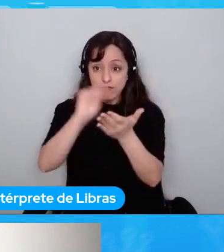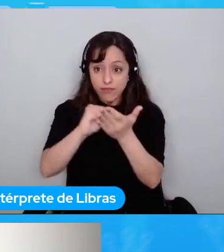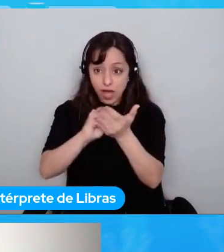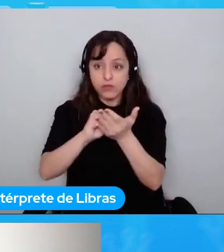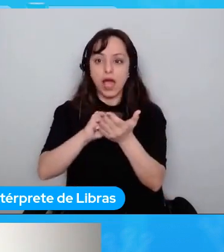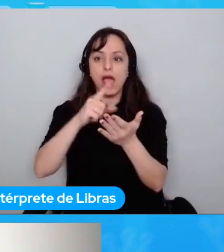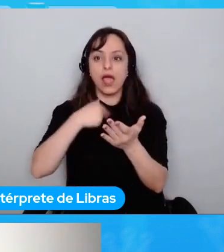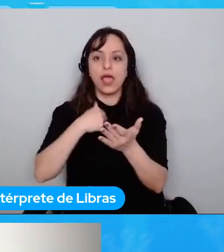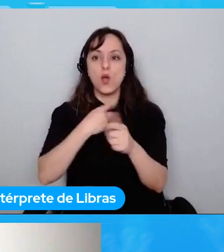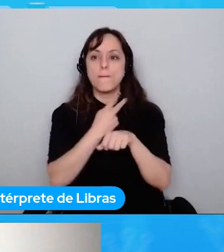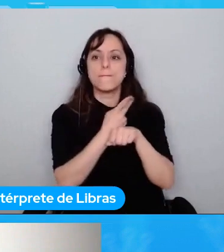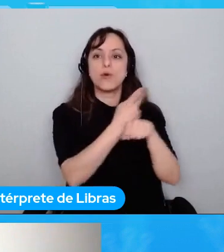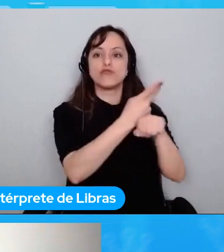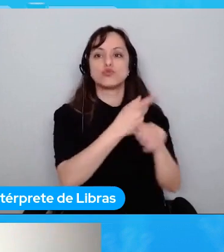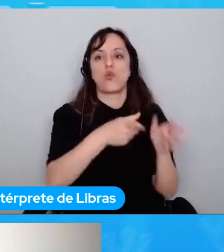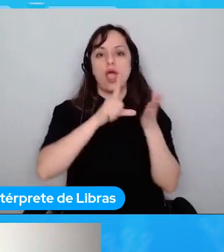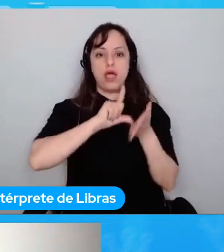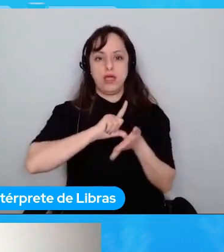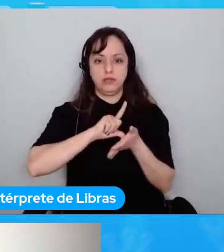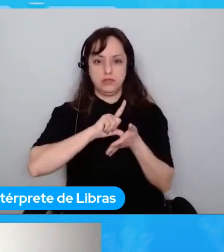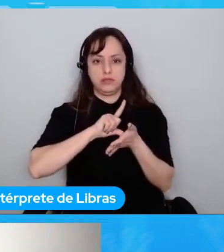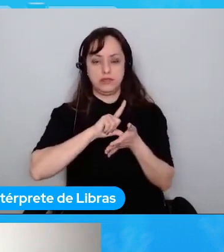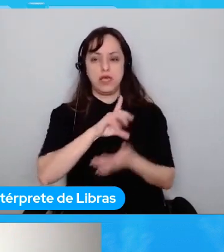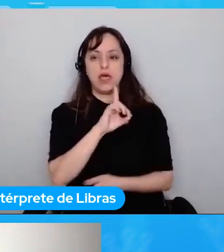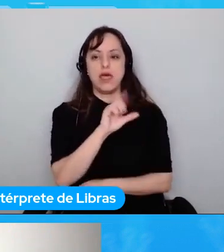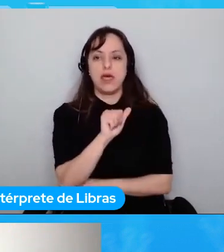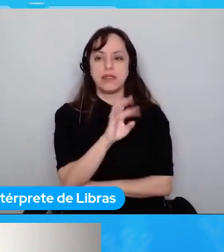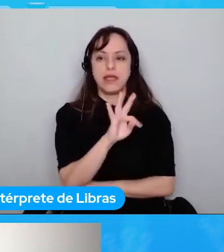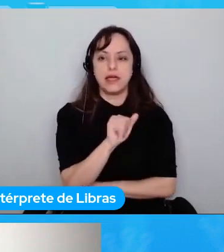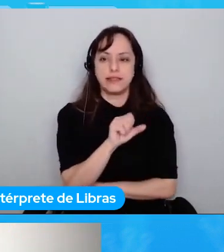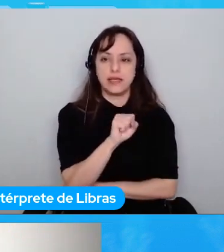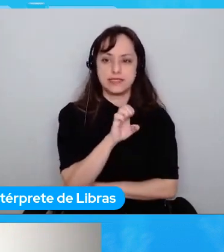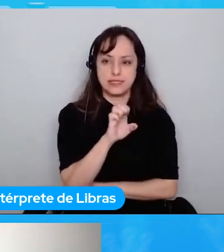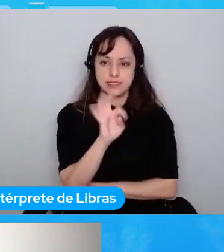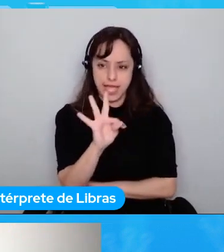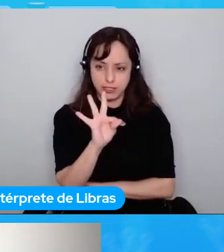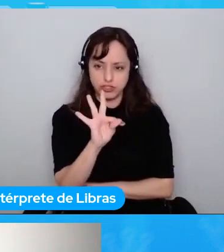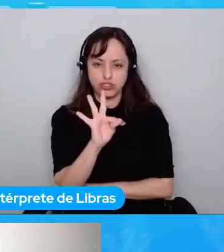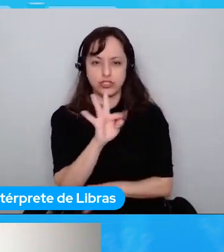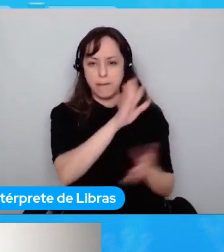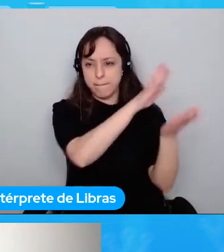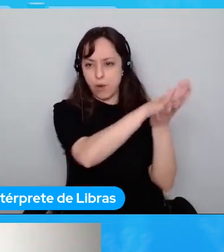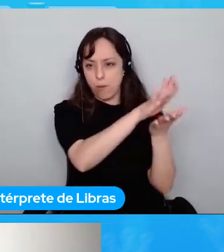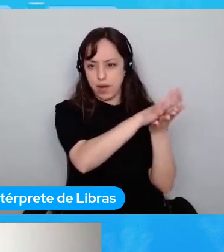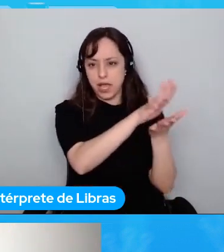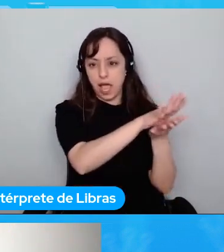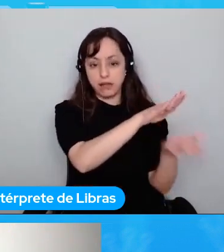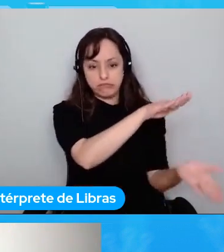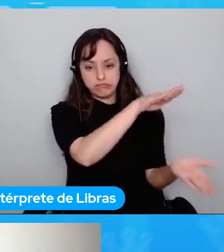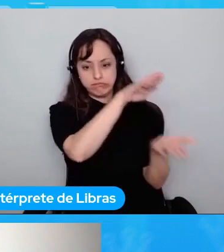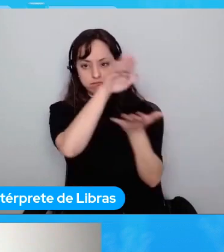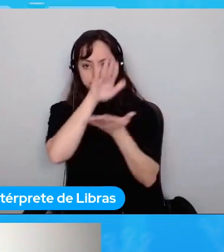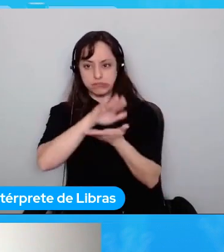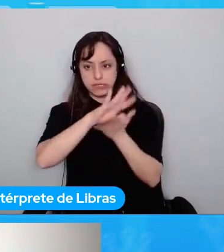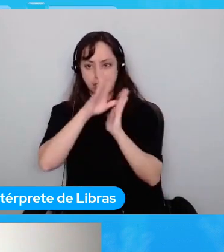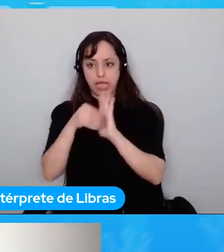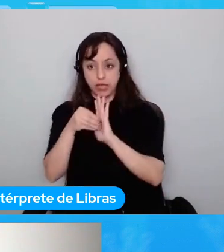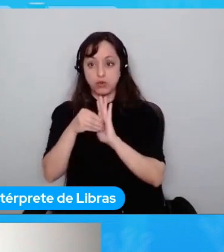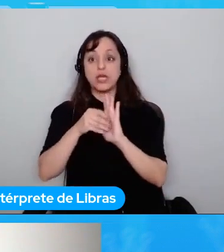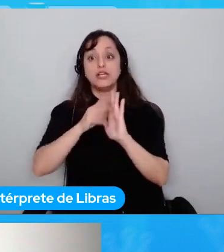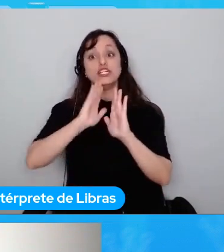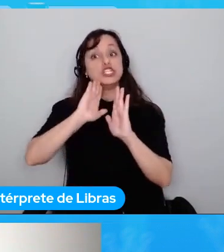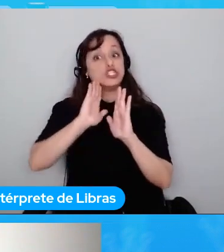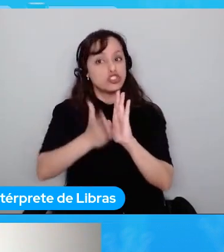que ya el dataset publicado ya vino tratado, ya vino con los datos faltantes